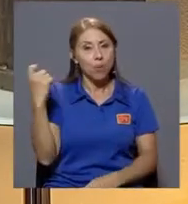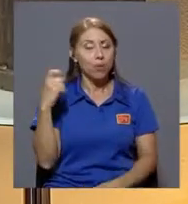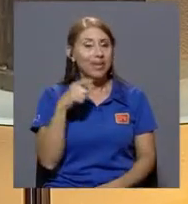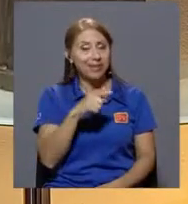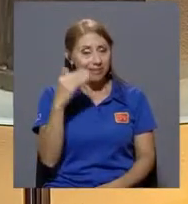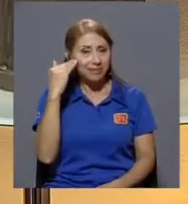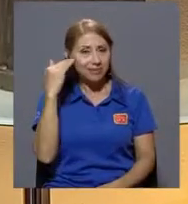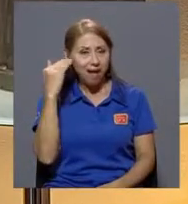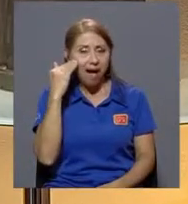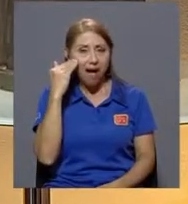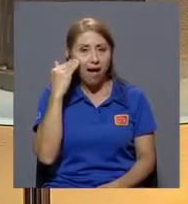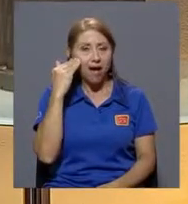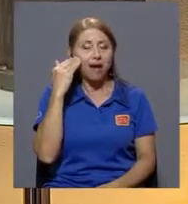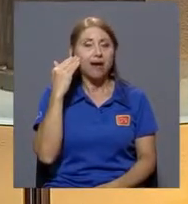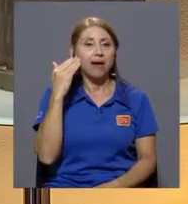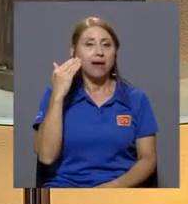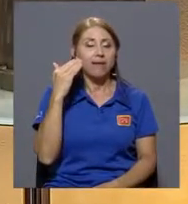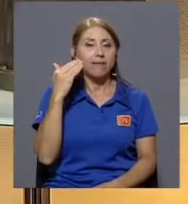sabe